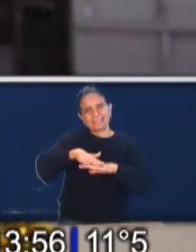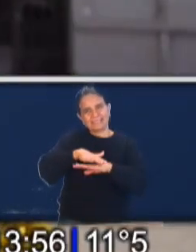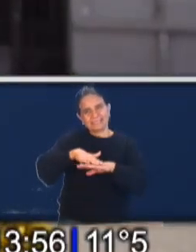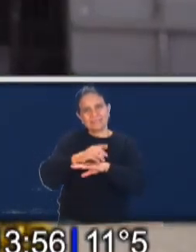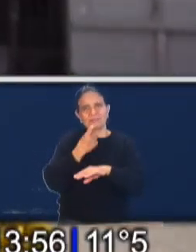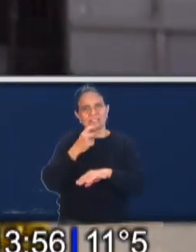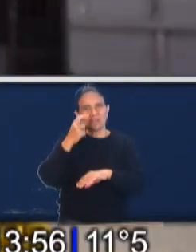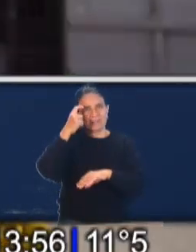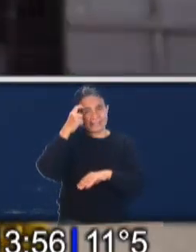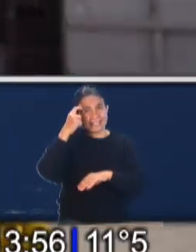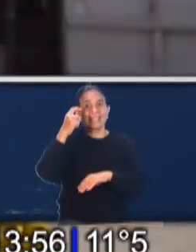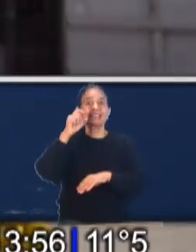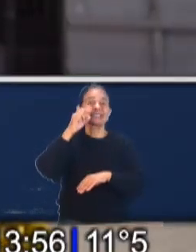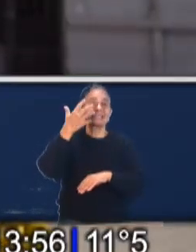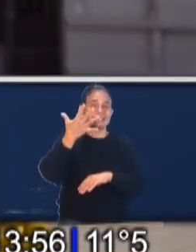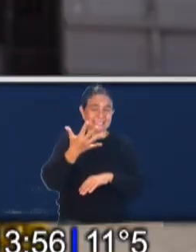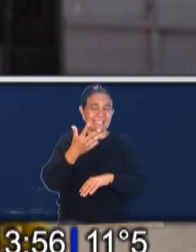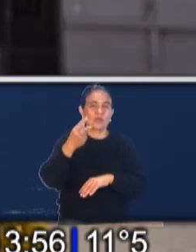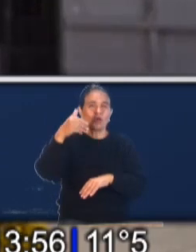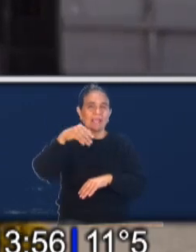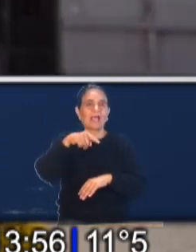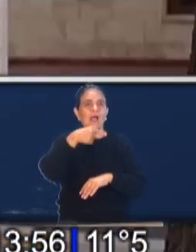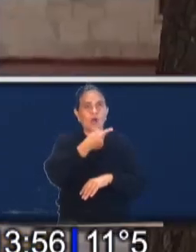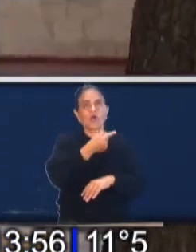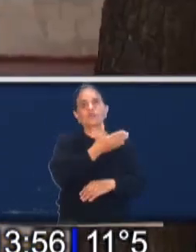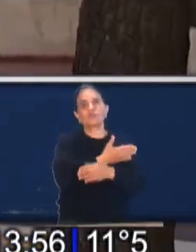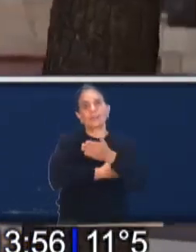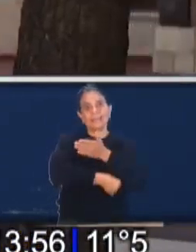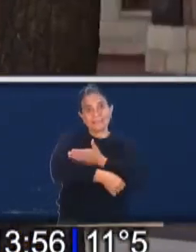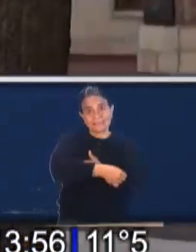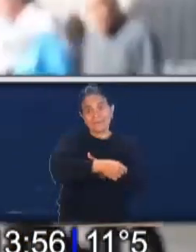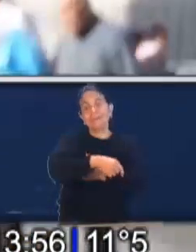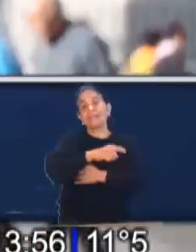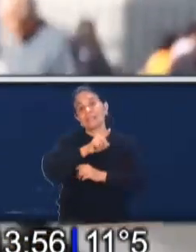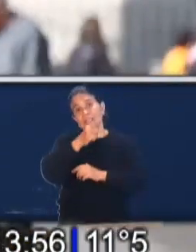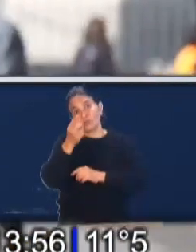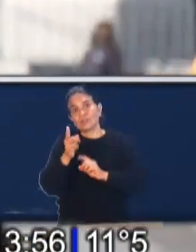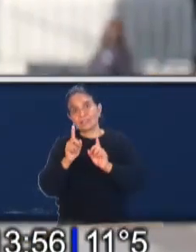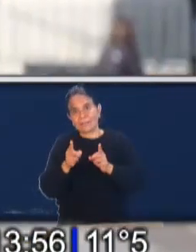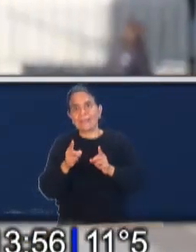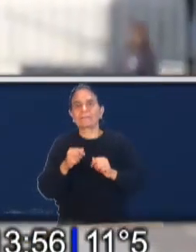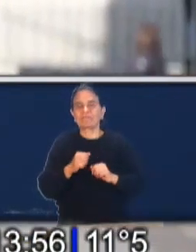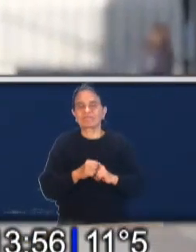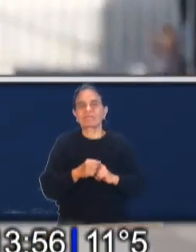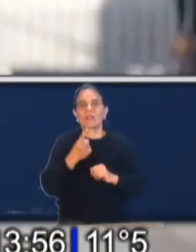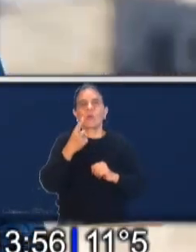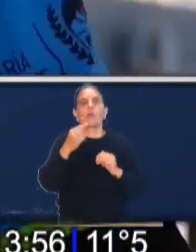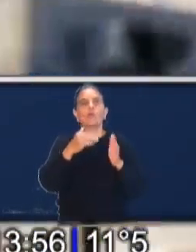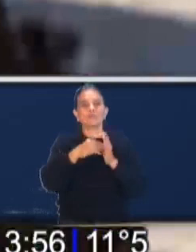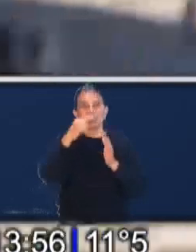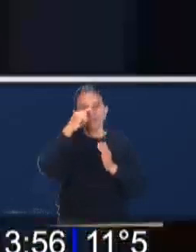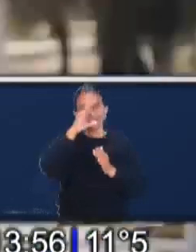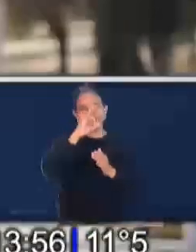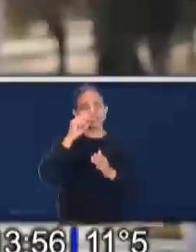10K, 5K, 10K adaptado, 5K adaptado y la carrera Kids. Habrá más de 1.700.000 pesos